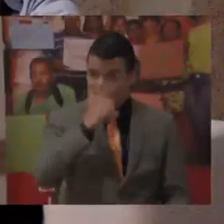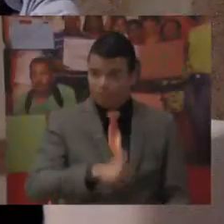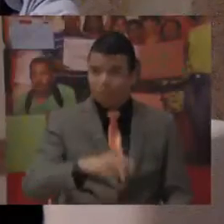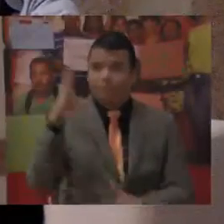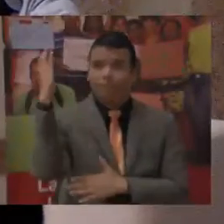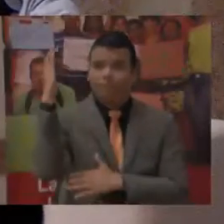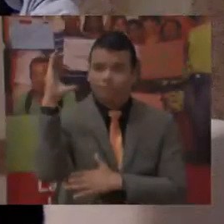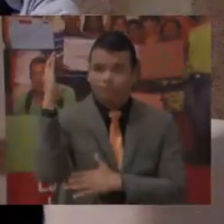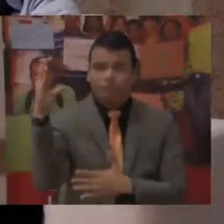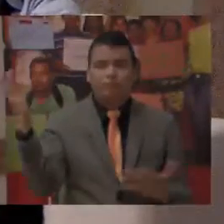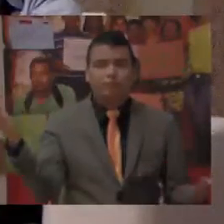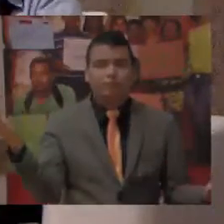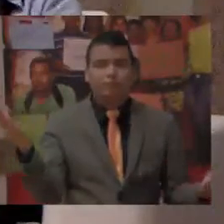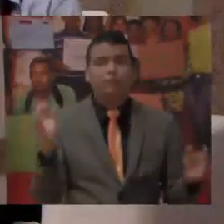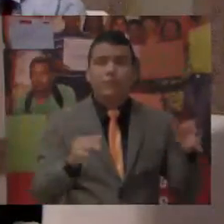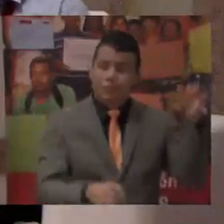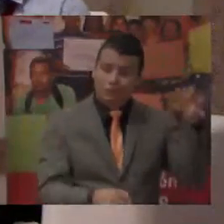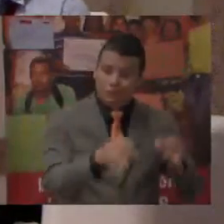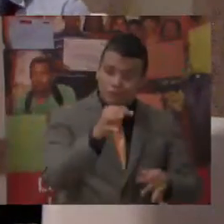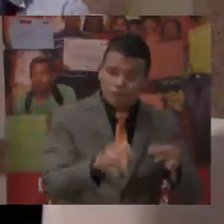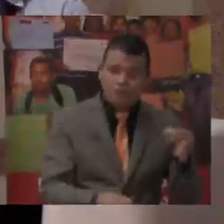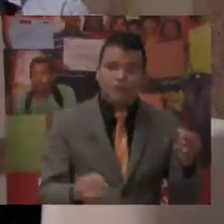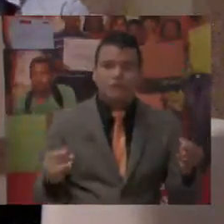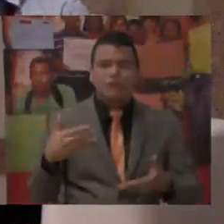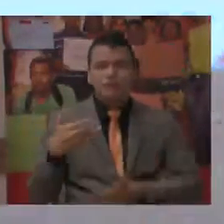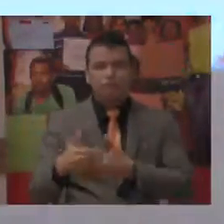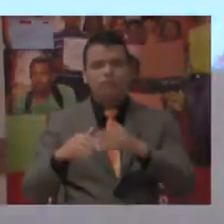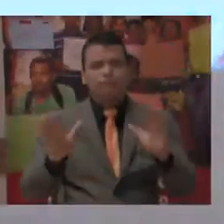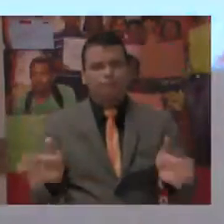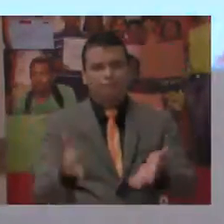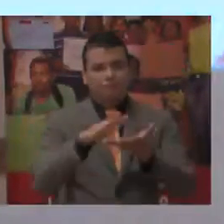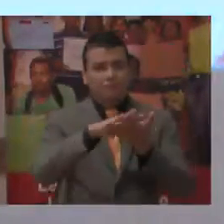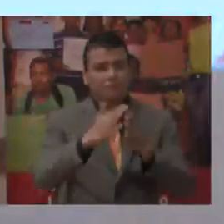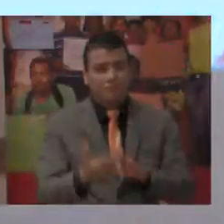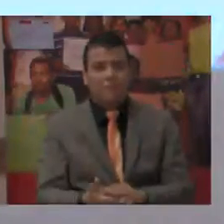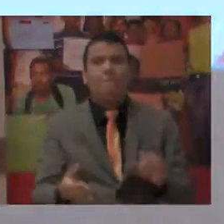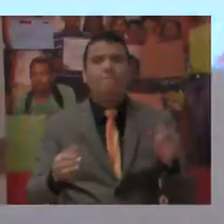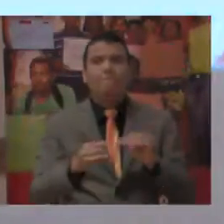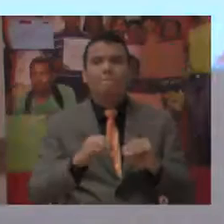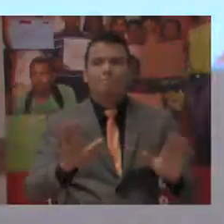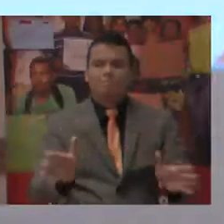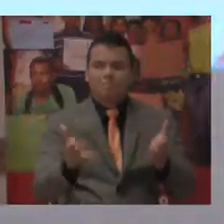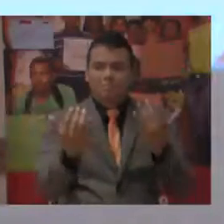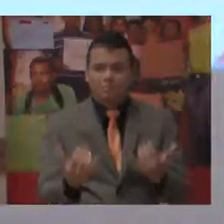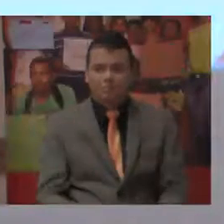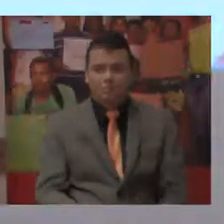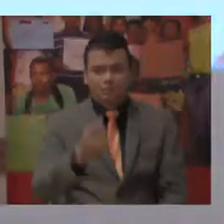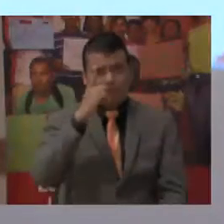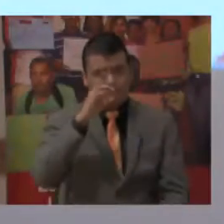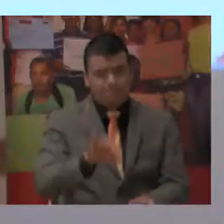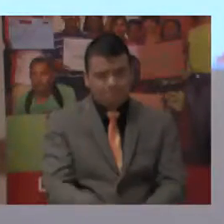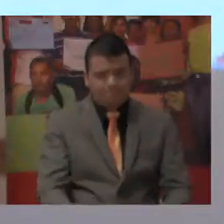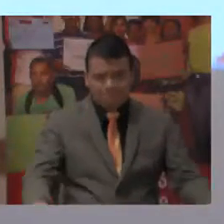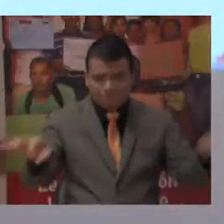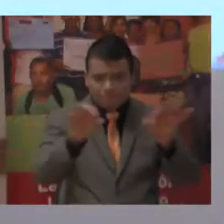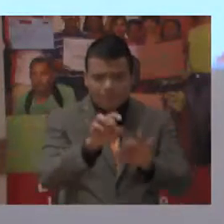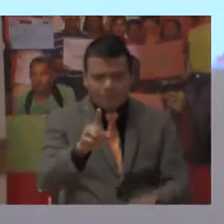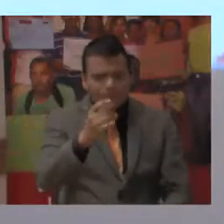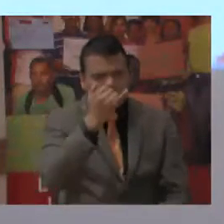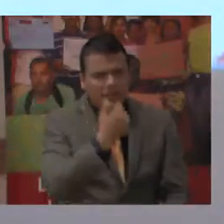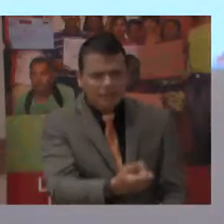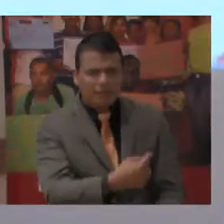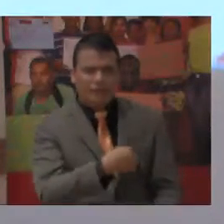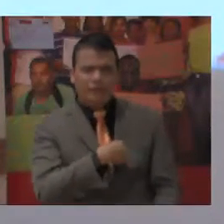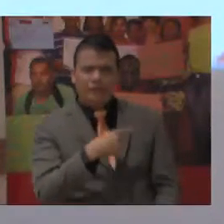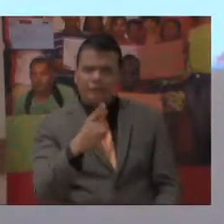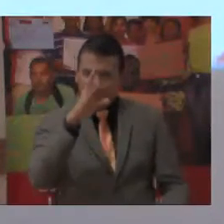país, con la justicia, con la construcción de paz y sobre todo con la construcción de una cultura del perdón. El perdón